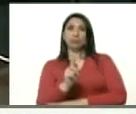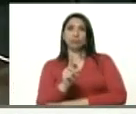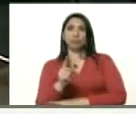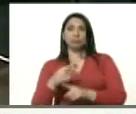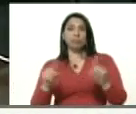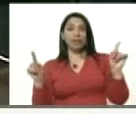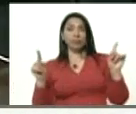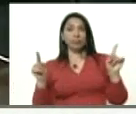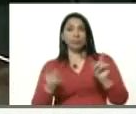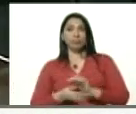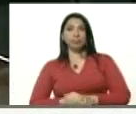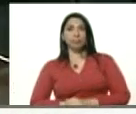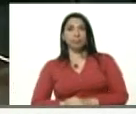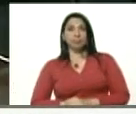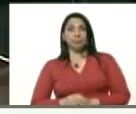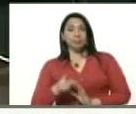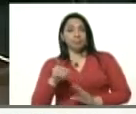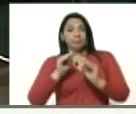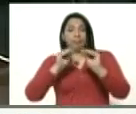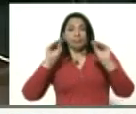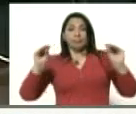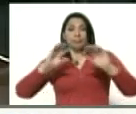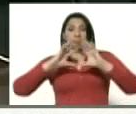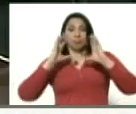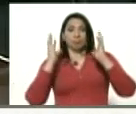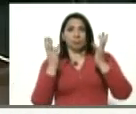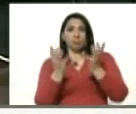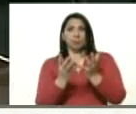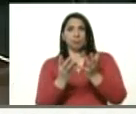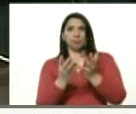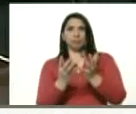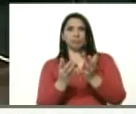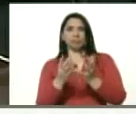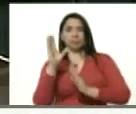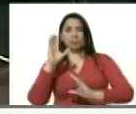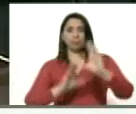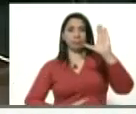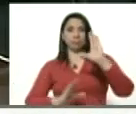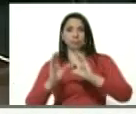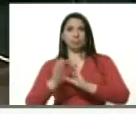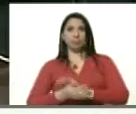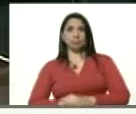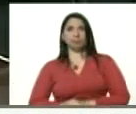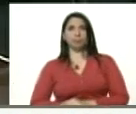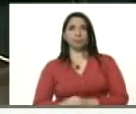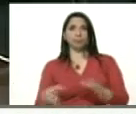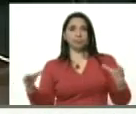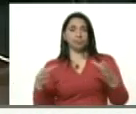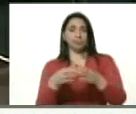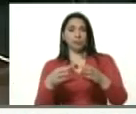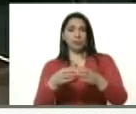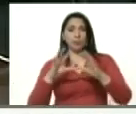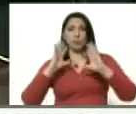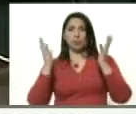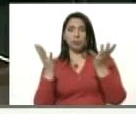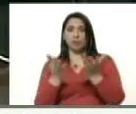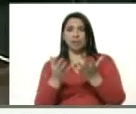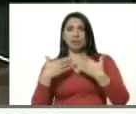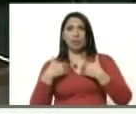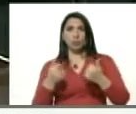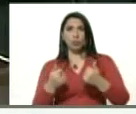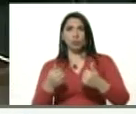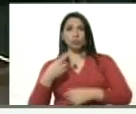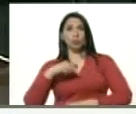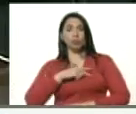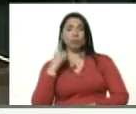son las alertas mundiales que a nivel científico la Organización Mundial de la Salud lanza. Nosotros tenemos